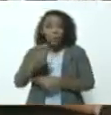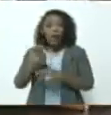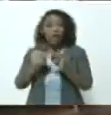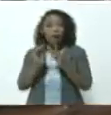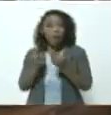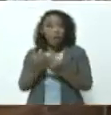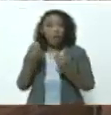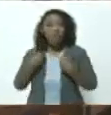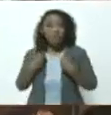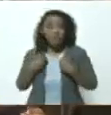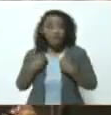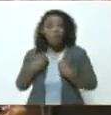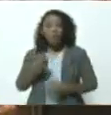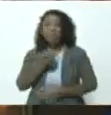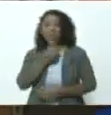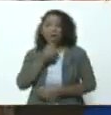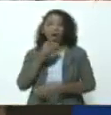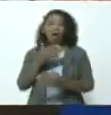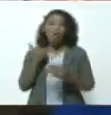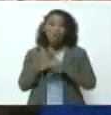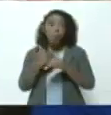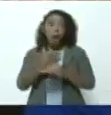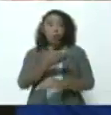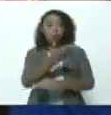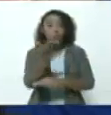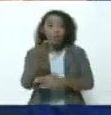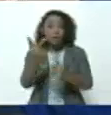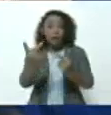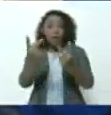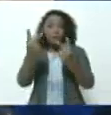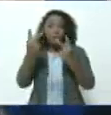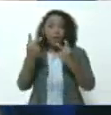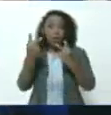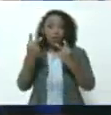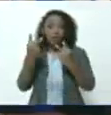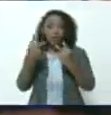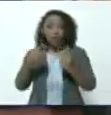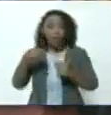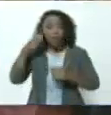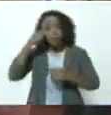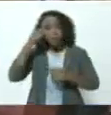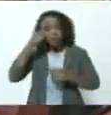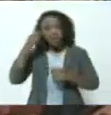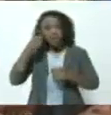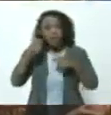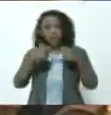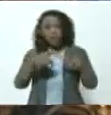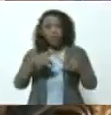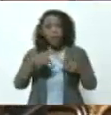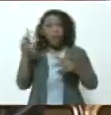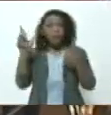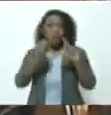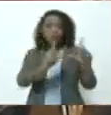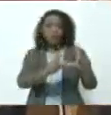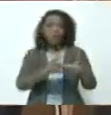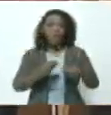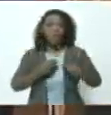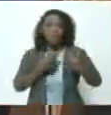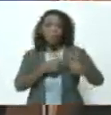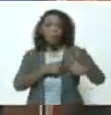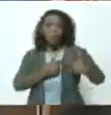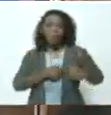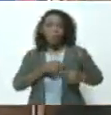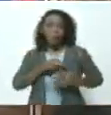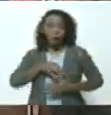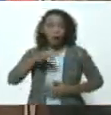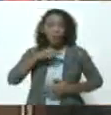familia, que vive una coyuntura igual que ustedes que están viendo la serie de televisión, y dieron el corazón, dieron todo, el alma,